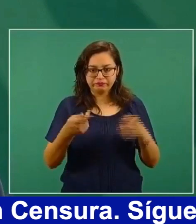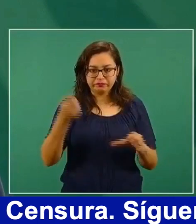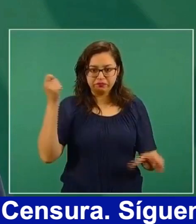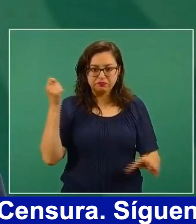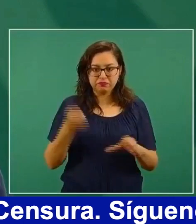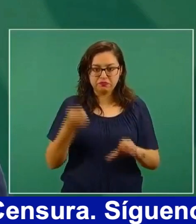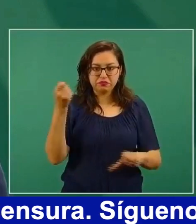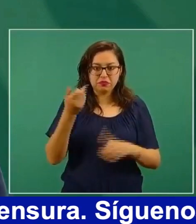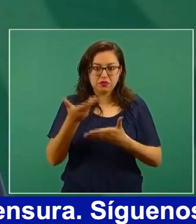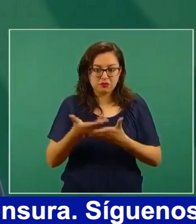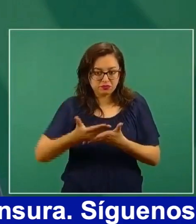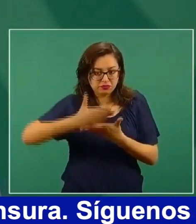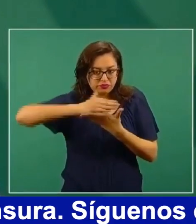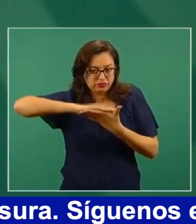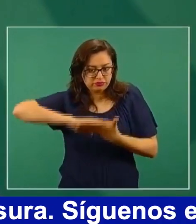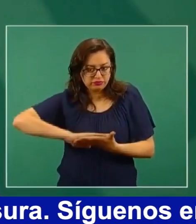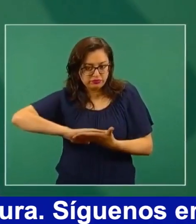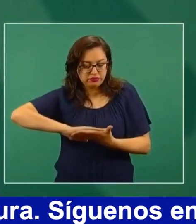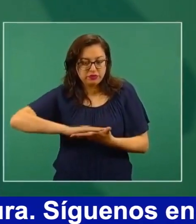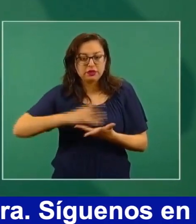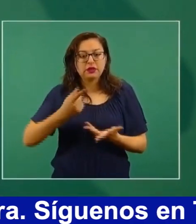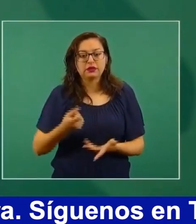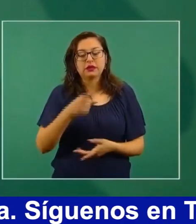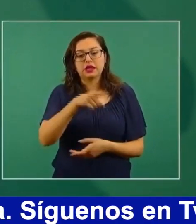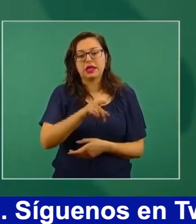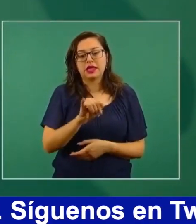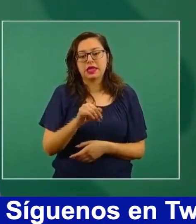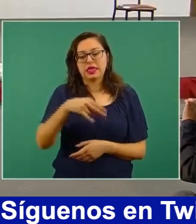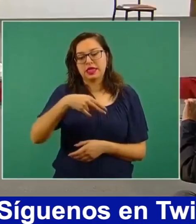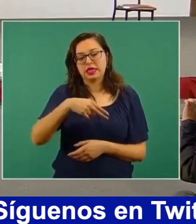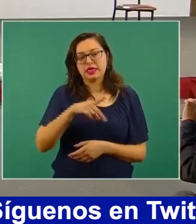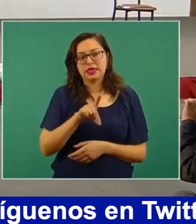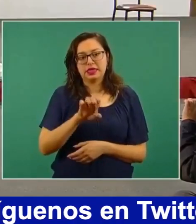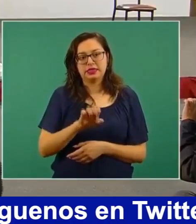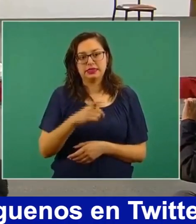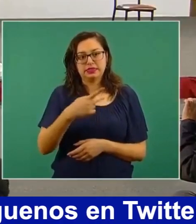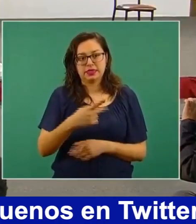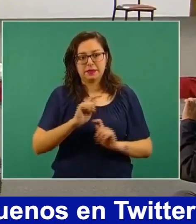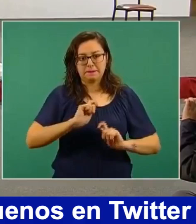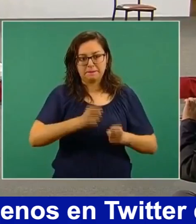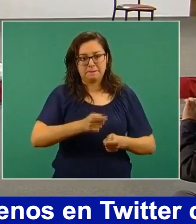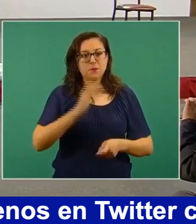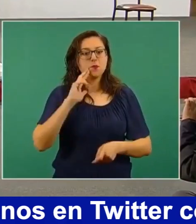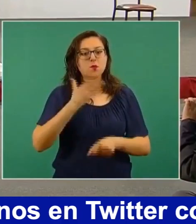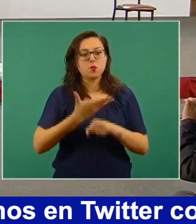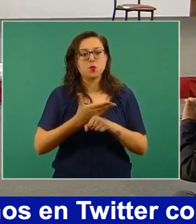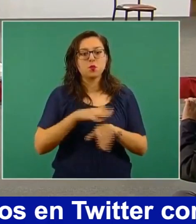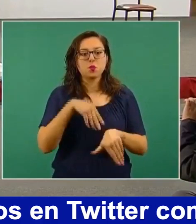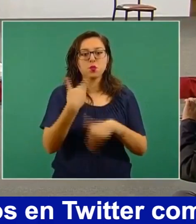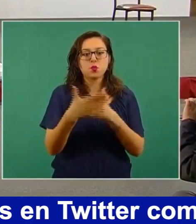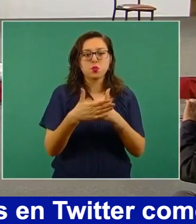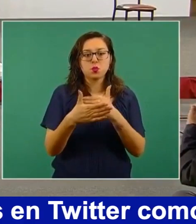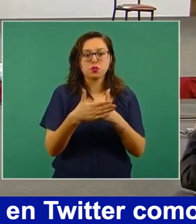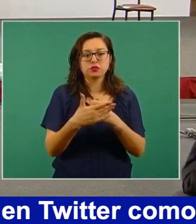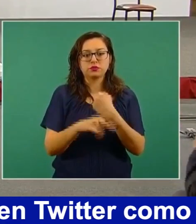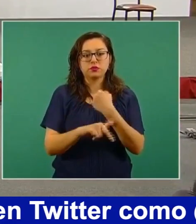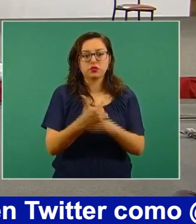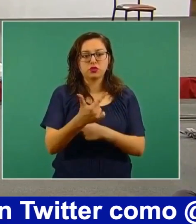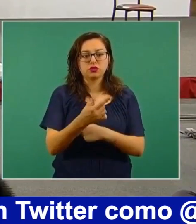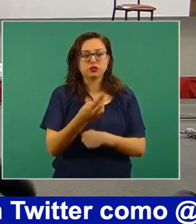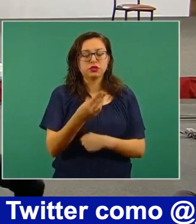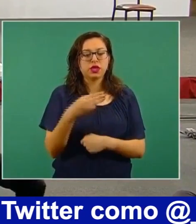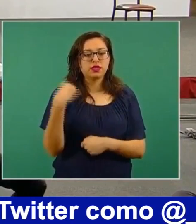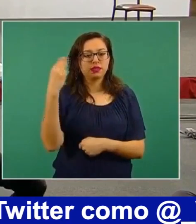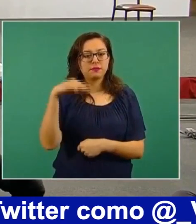Esta subasta se está realizando a través del Instituto para devolverle al pueblo lo robado. La subasta se llevará a cabo el próximo 12 de marzo,